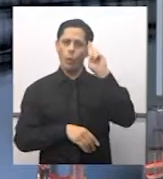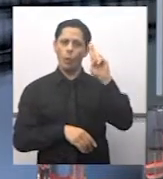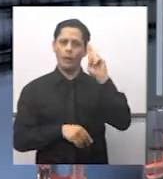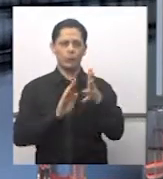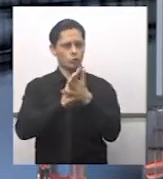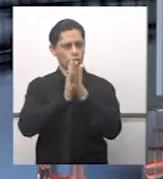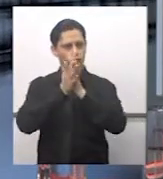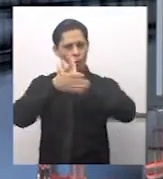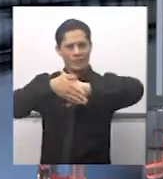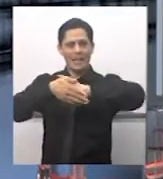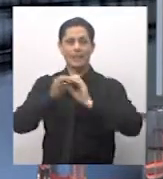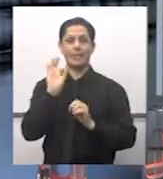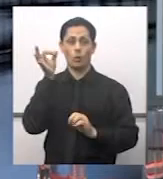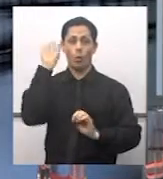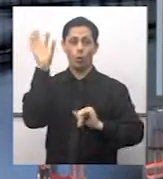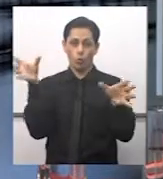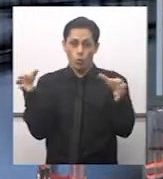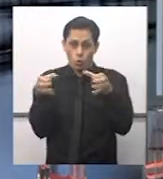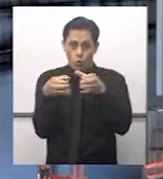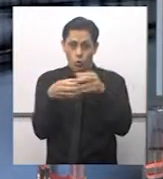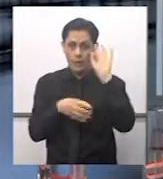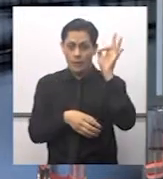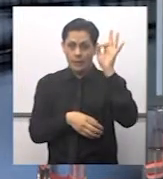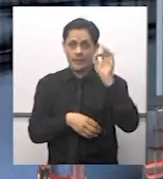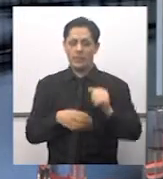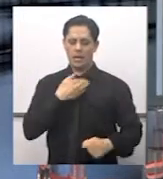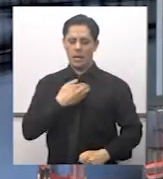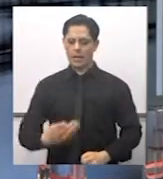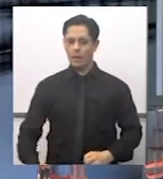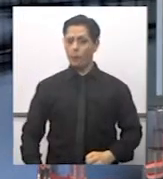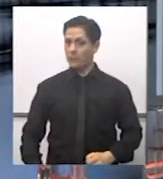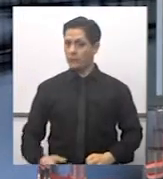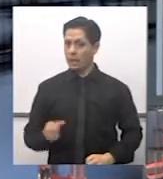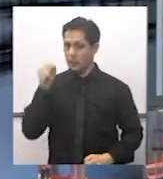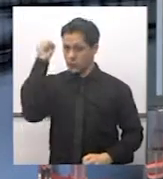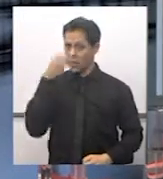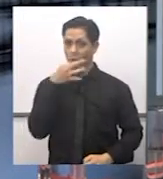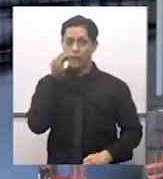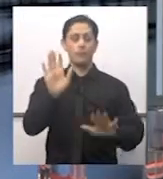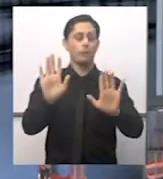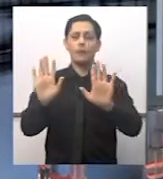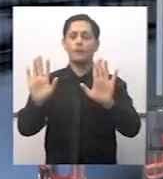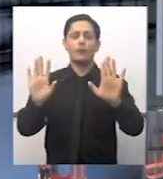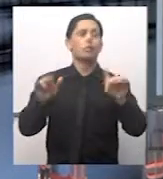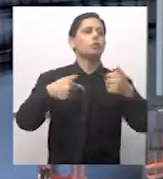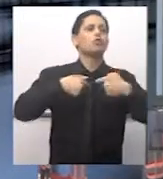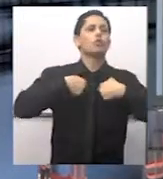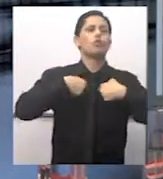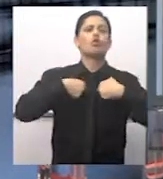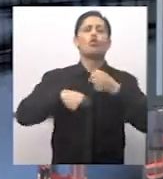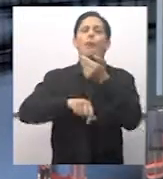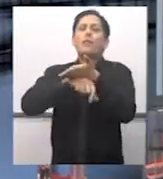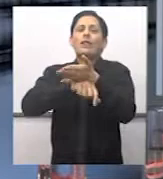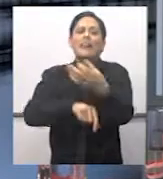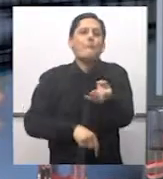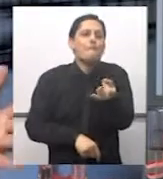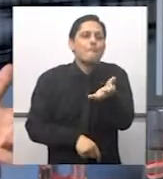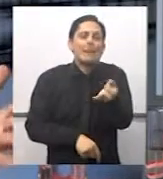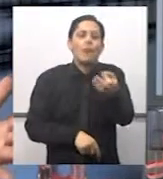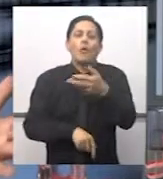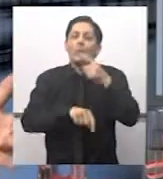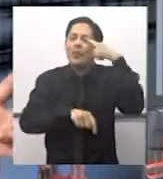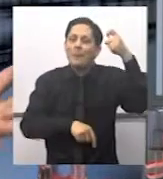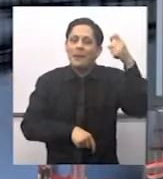que en todas esas reuniones y el encargo del presidente era muy preciso. Les decía, mire, yo no pido que me crean porque